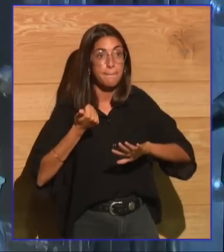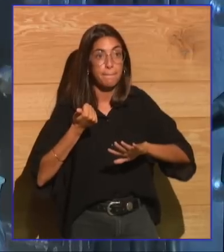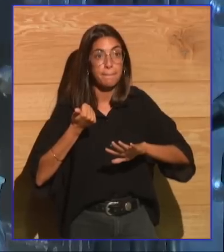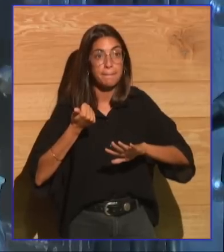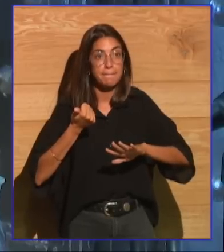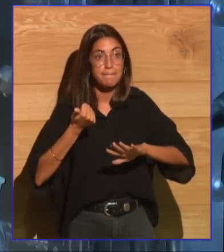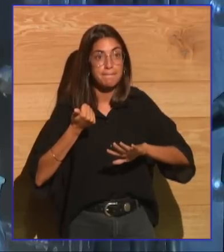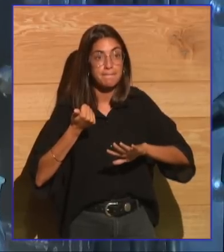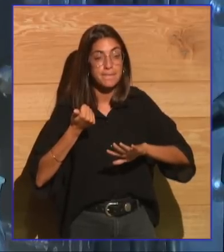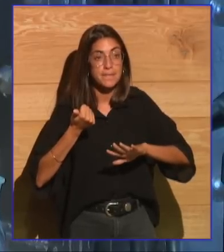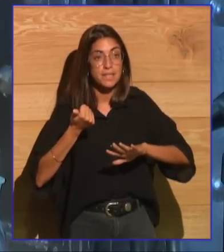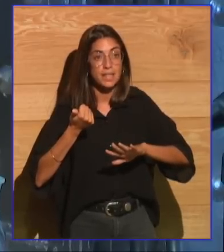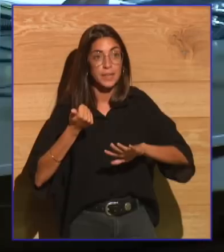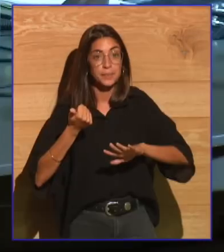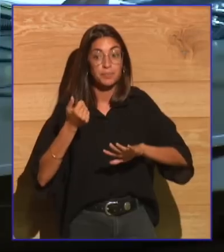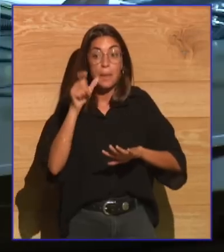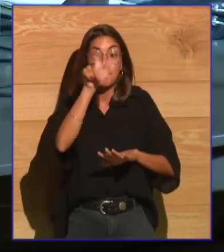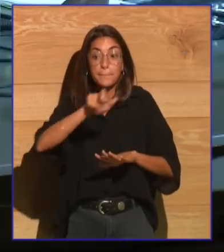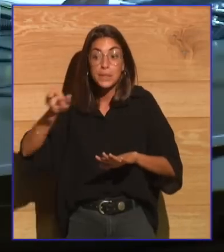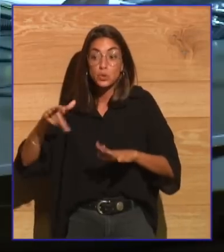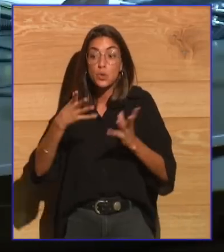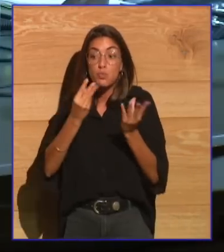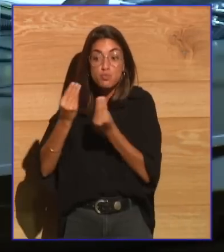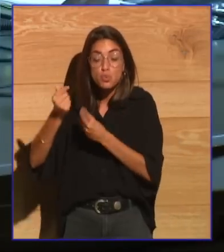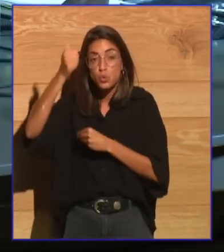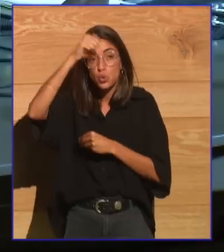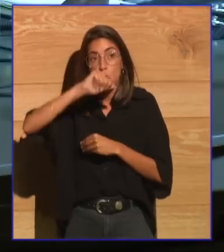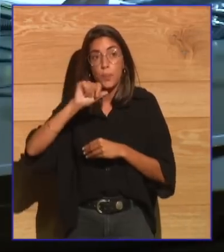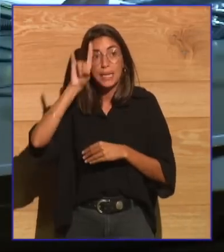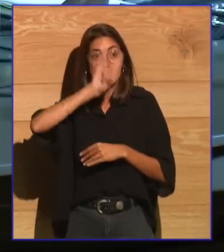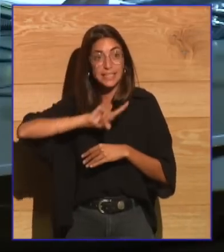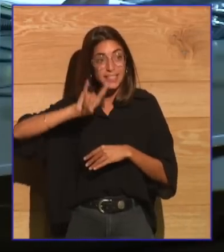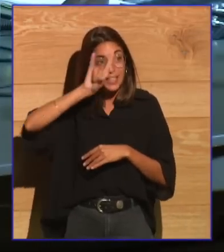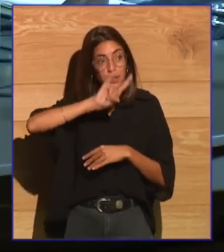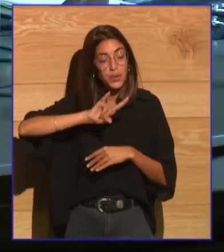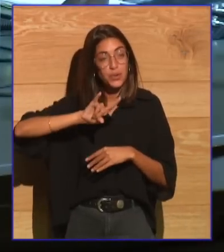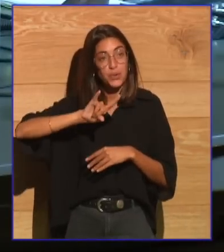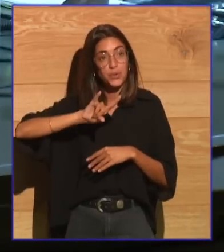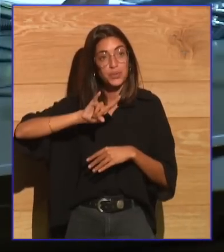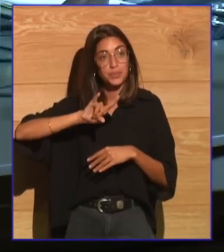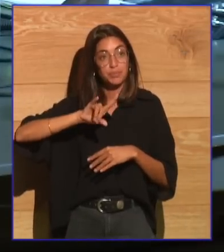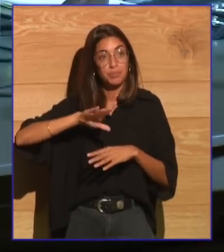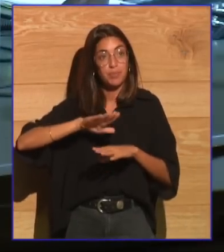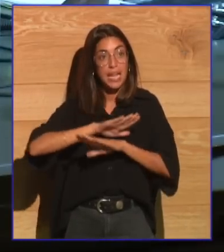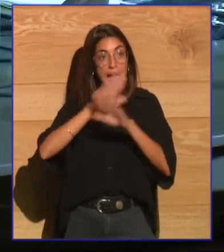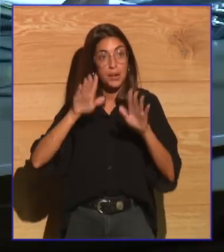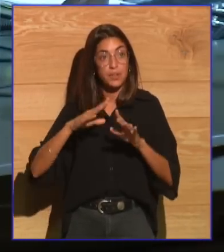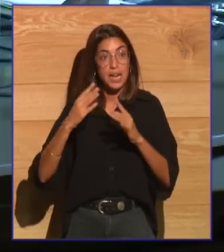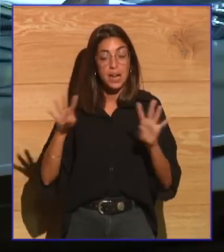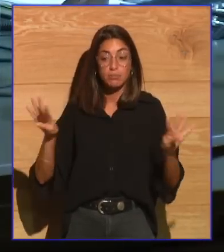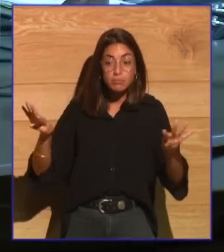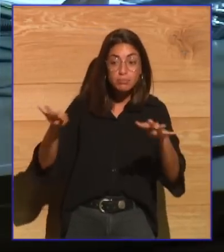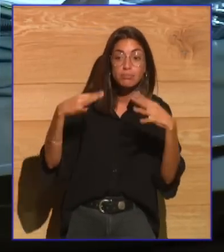por la cual muchos hombres negros min han dirigido a atención a sí